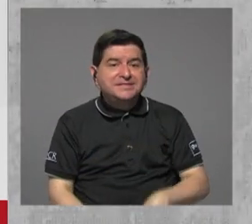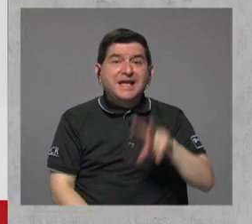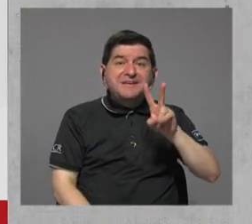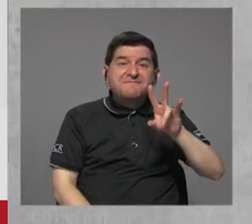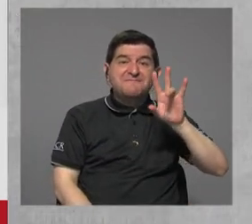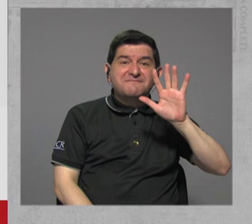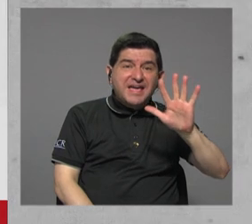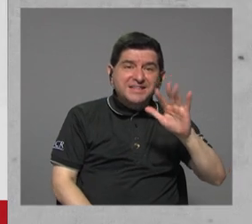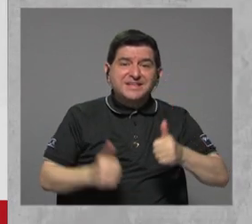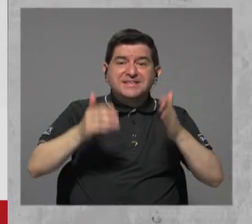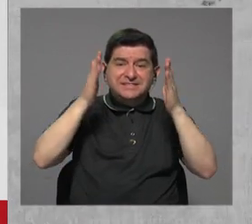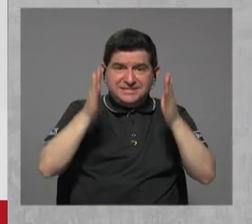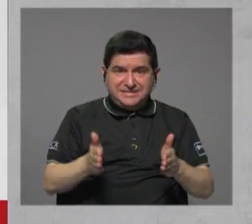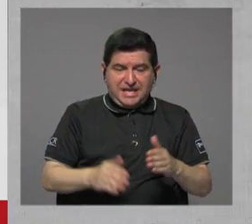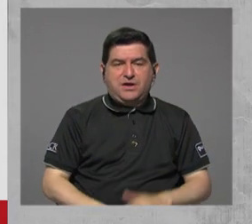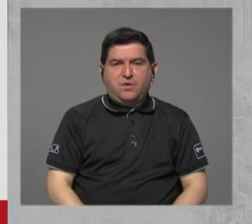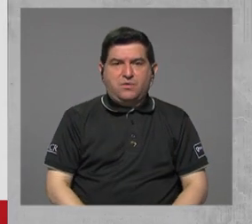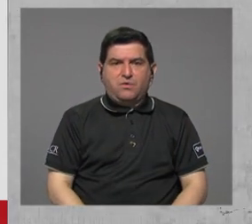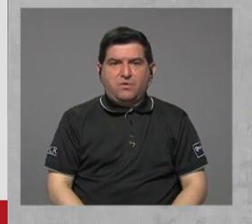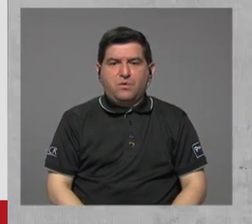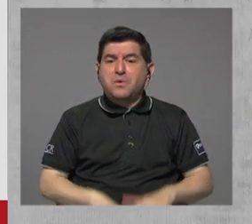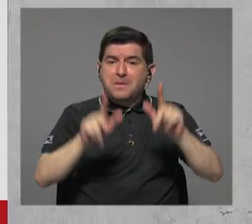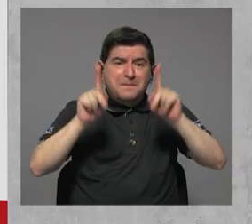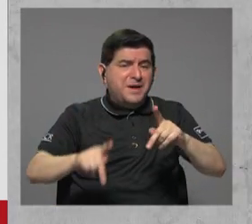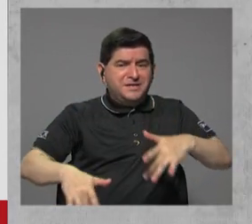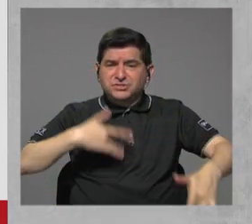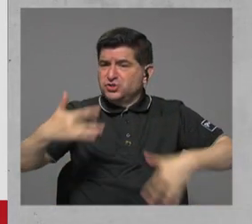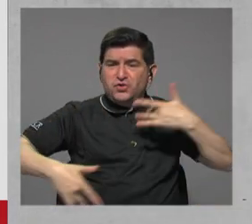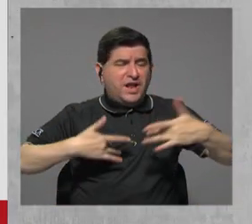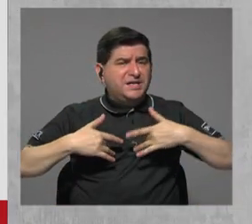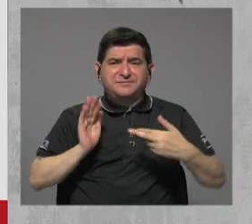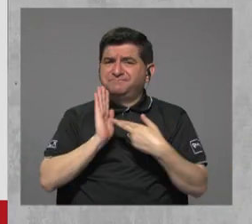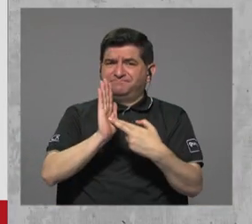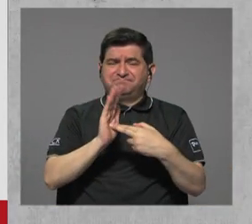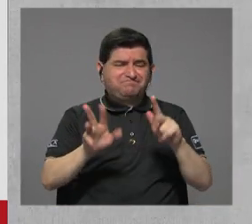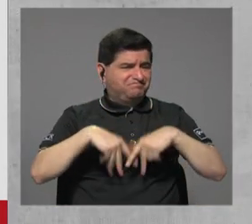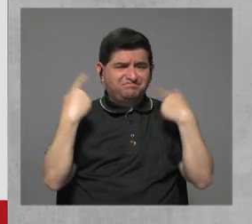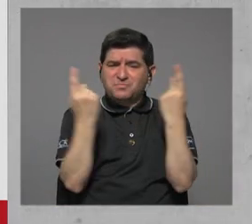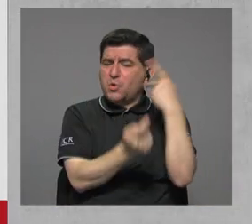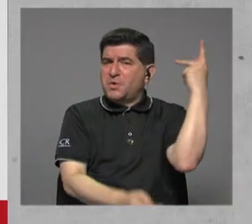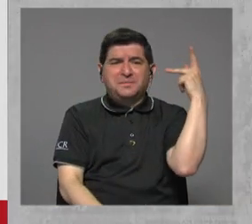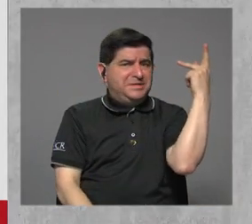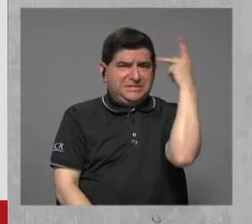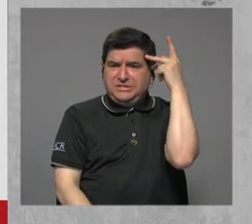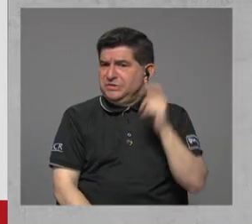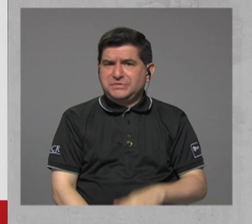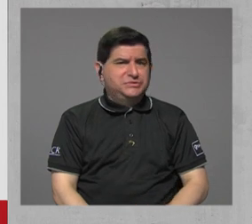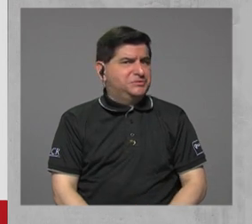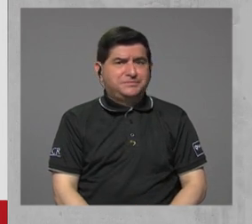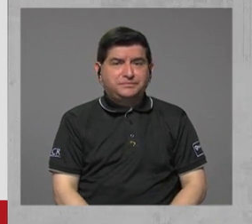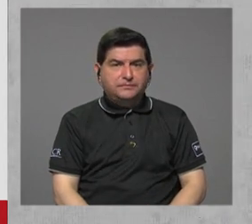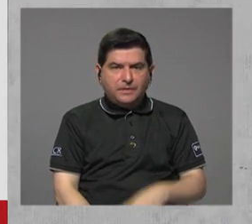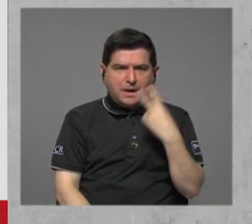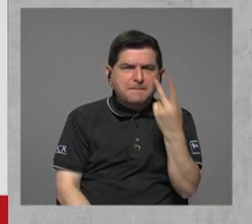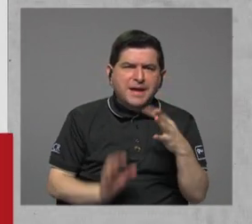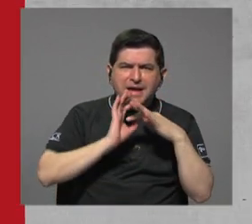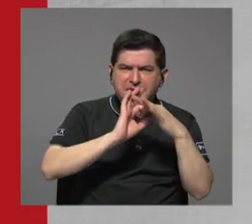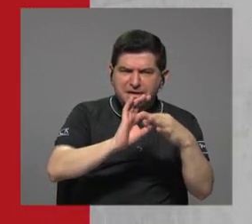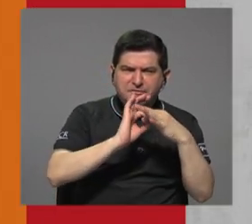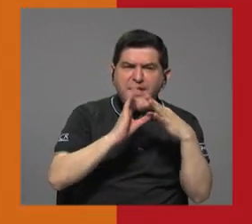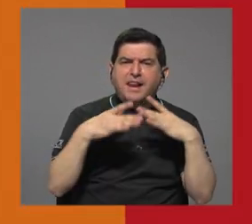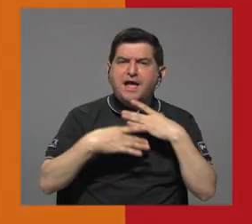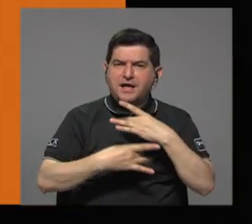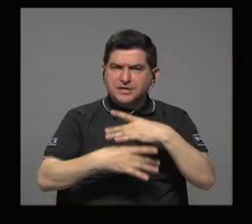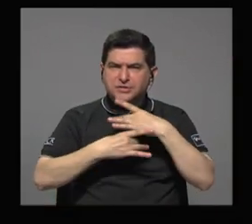25 candidatos y candidatos las personas no se sienten representados por estos partidos políticos y entonces vemos una relación muy